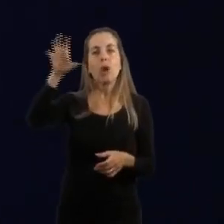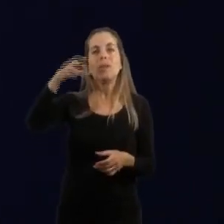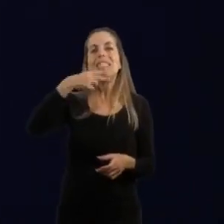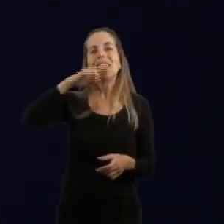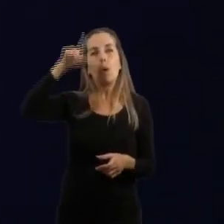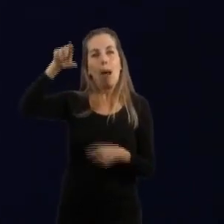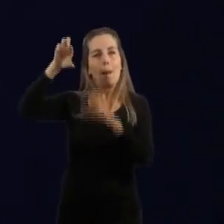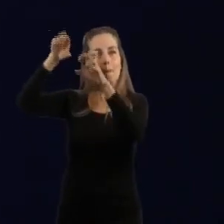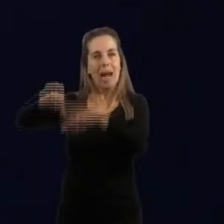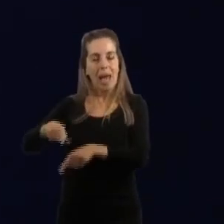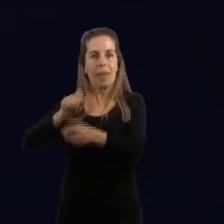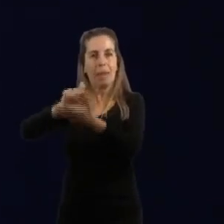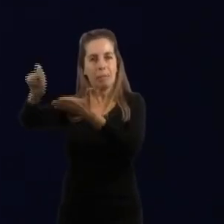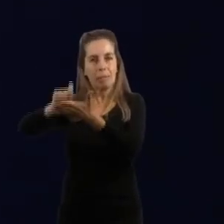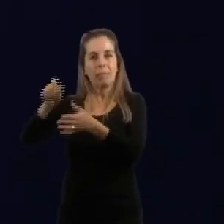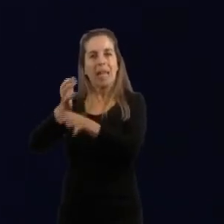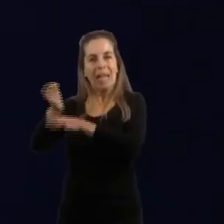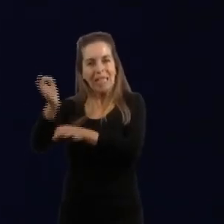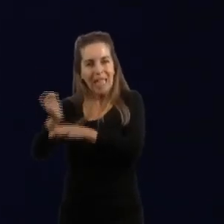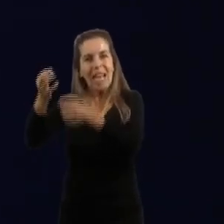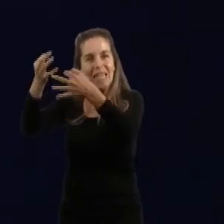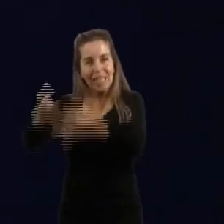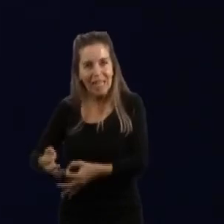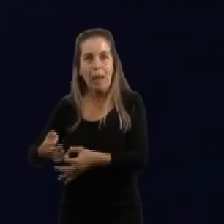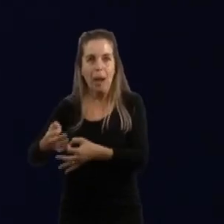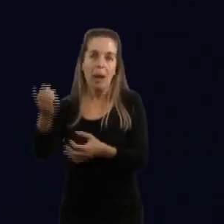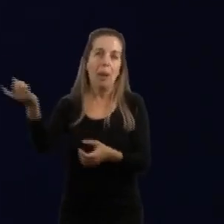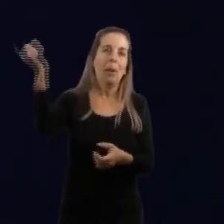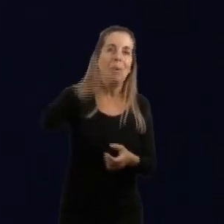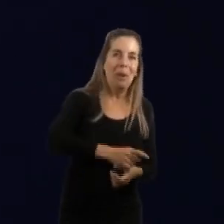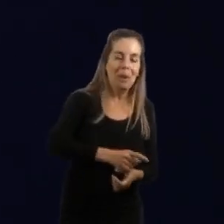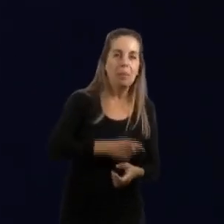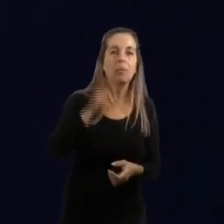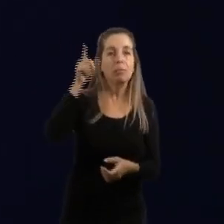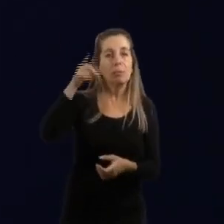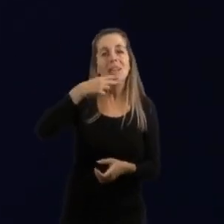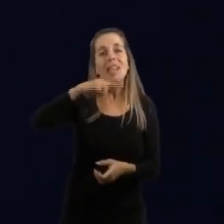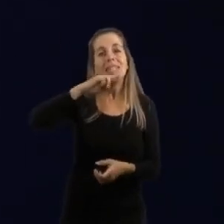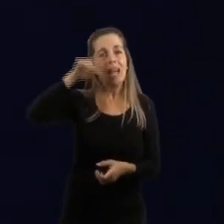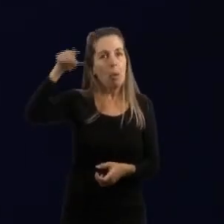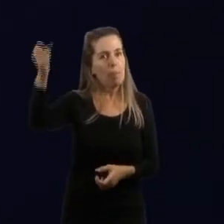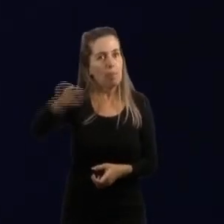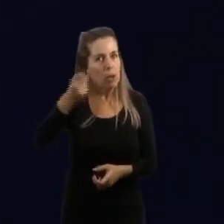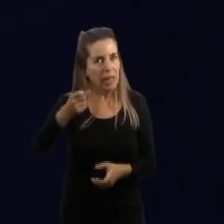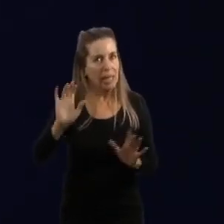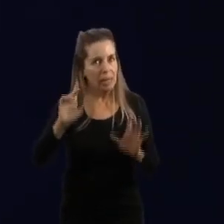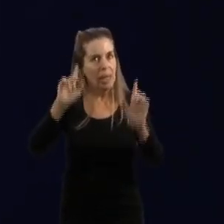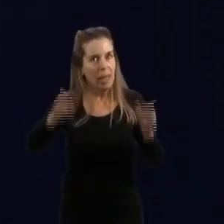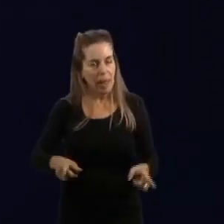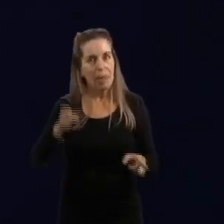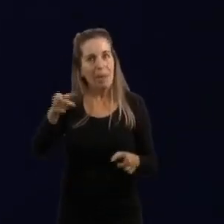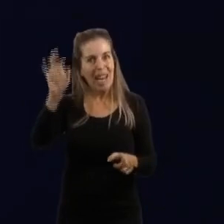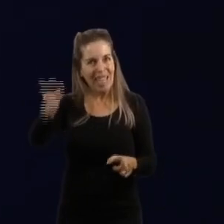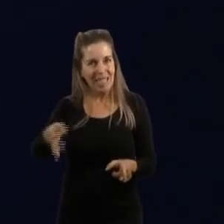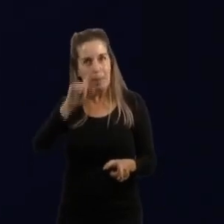alfabetización, que también, a título de que pueda adentrarse en el tema, firmaron las